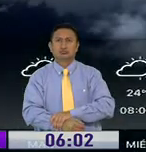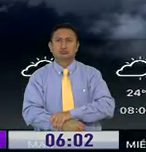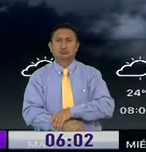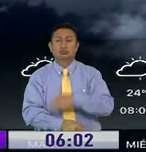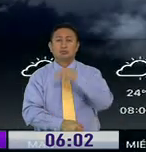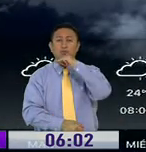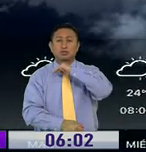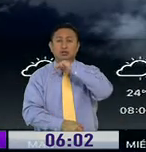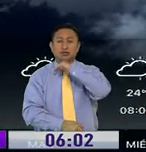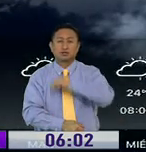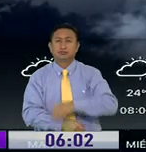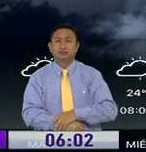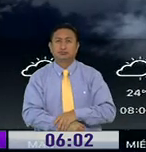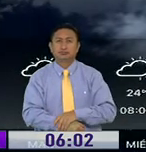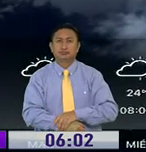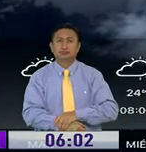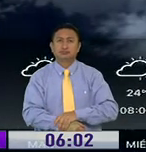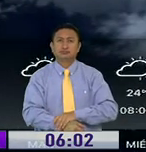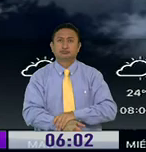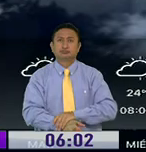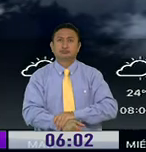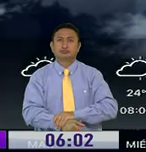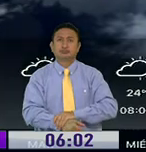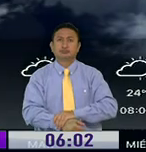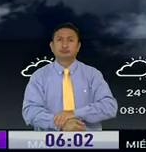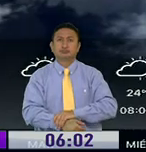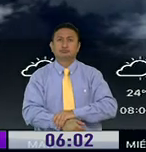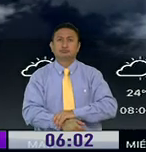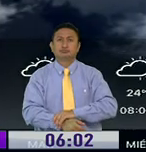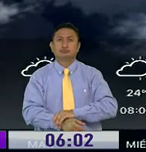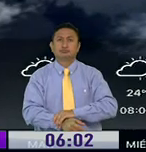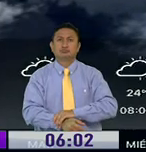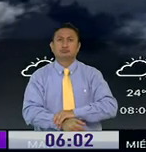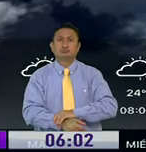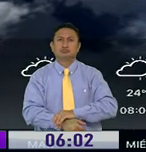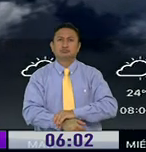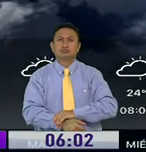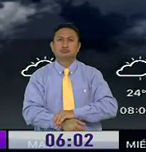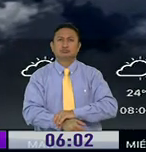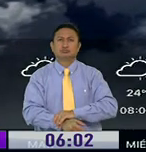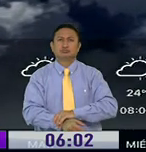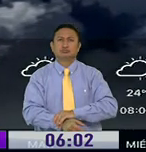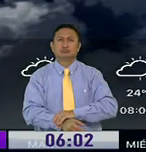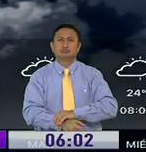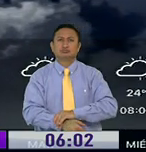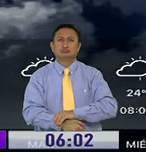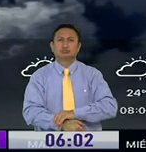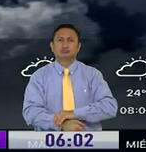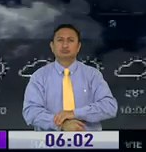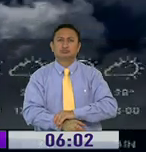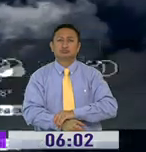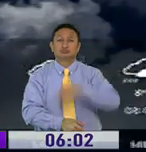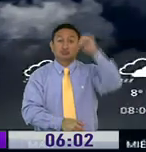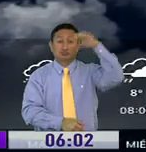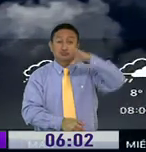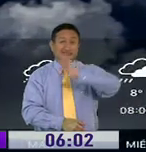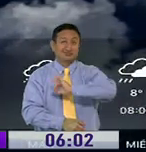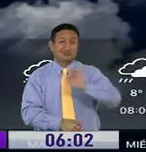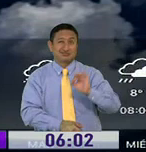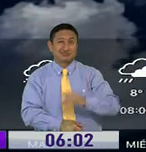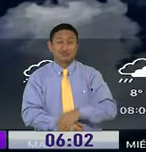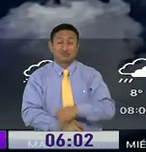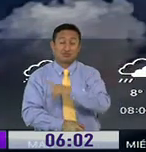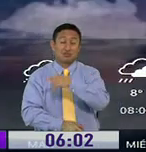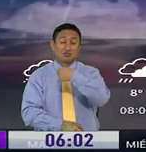de que llueve en Manta, 24 grados centígrados, 26 se siente a esta hora. No hay posibilidades de lluvia, el sol es más,